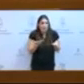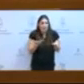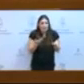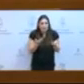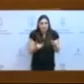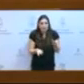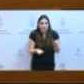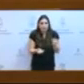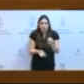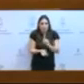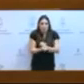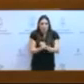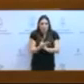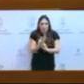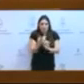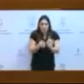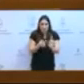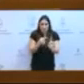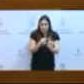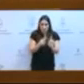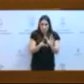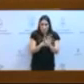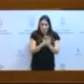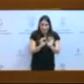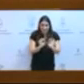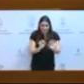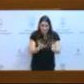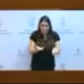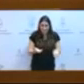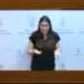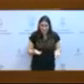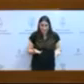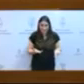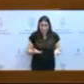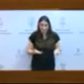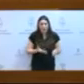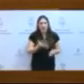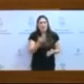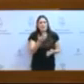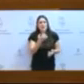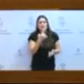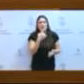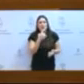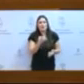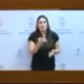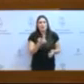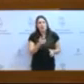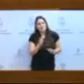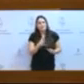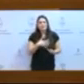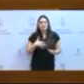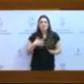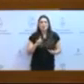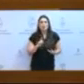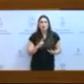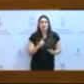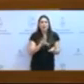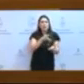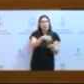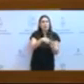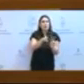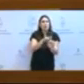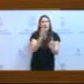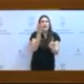origen y el objetivo de la ley. Se decía, oiga, es que además no se quiere que sea una escuela de delincuencia.